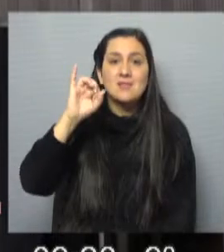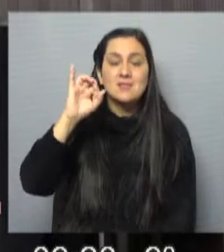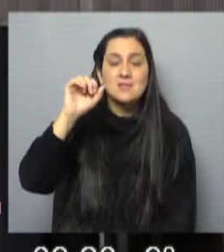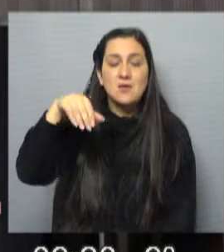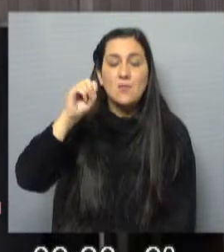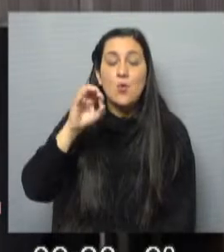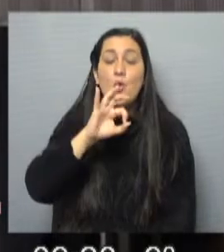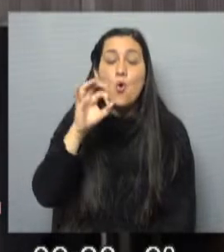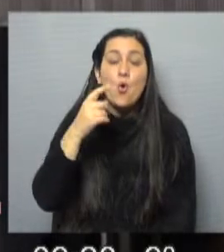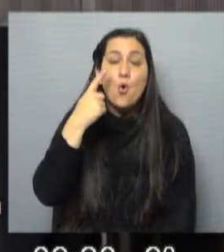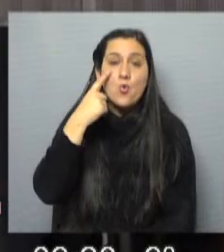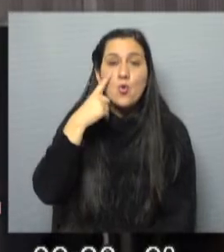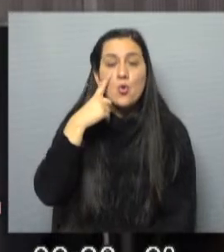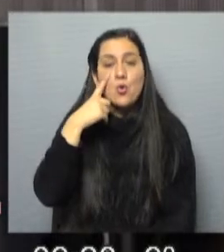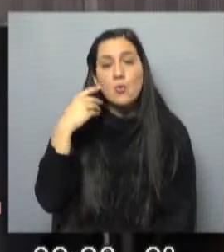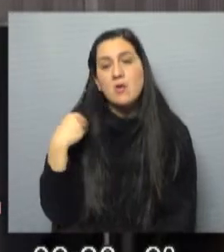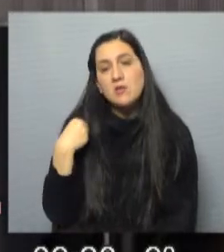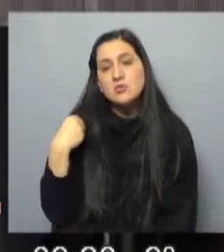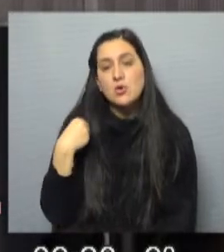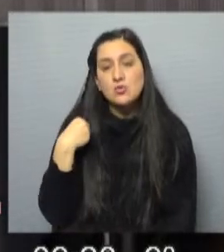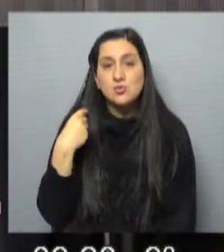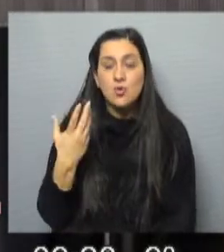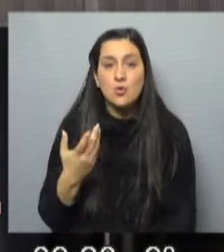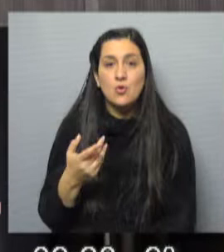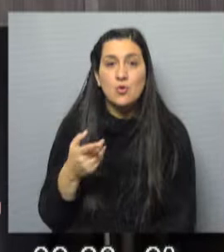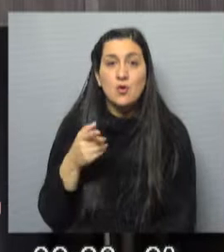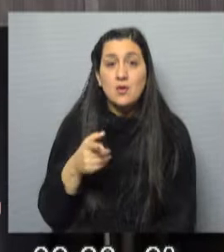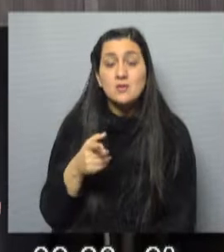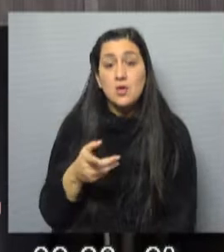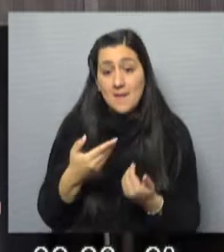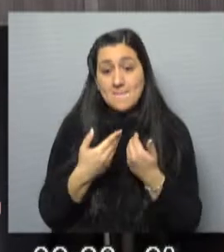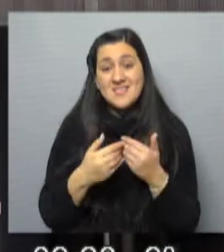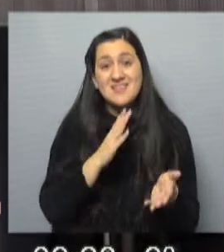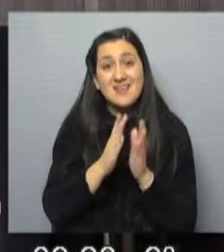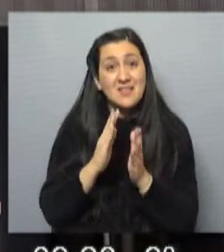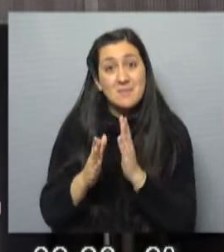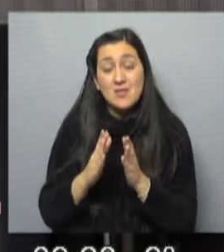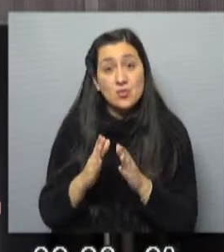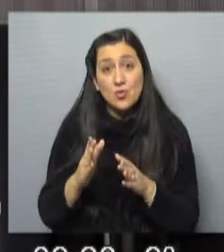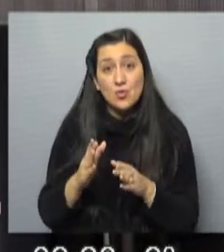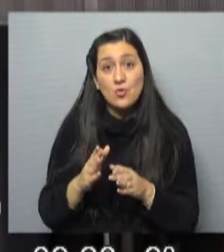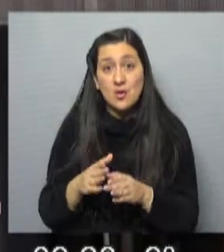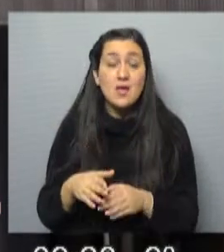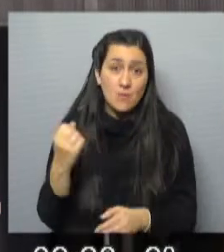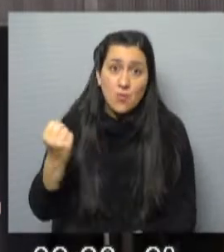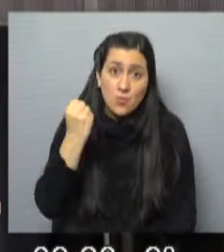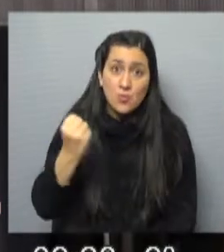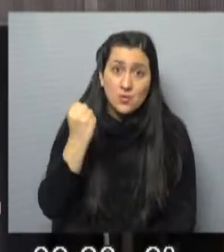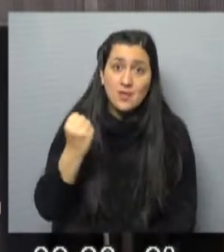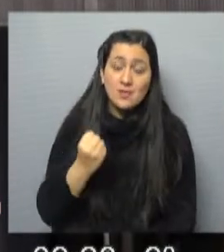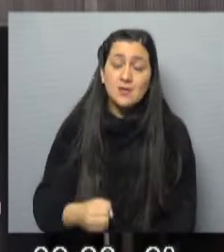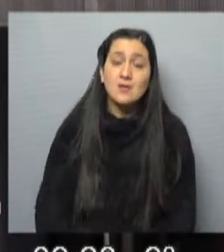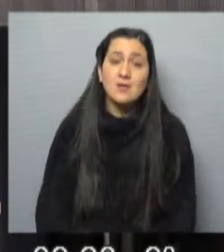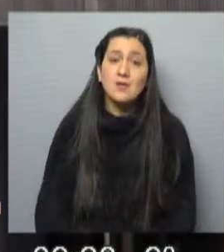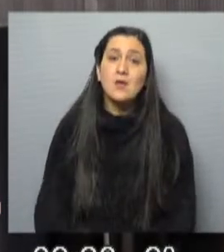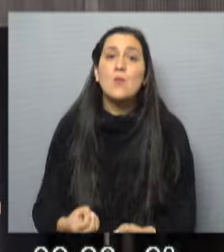perezoso, ambliopía, y de ahí realmente iniciar el tratamiento oportuno es clave, ¿sí? Es clave porque